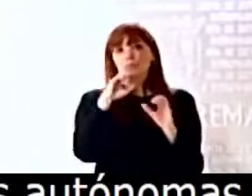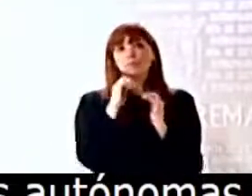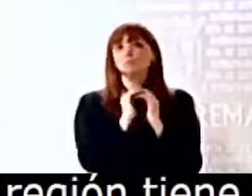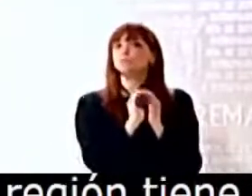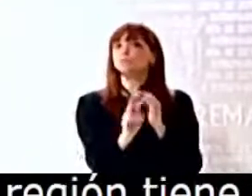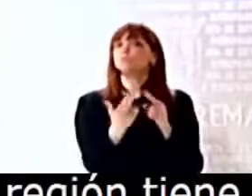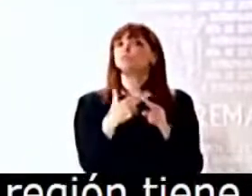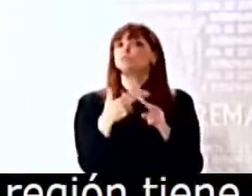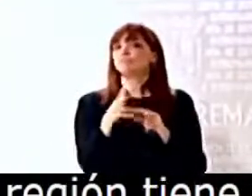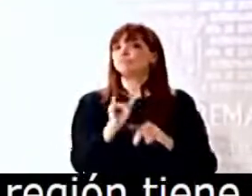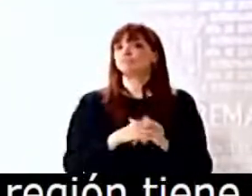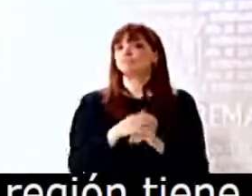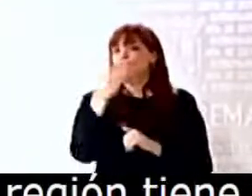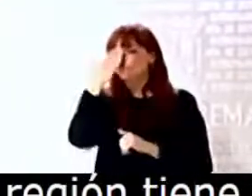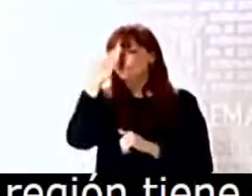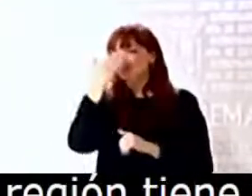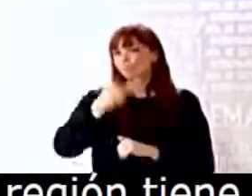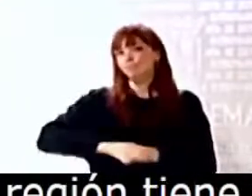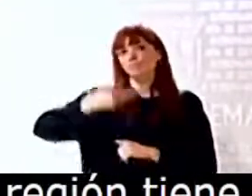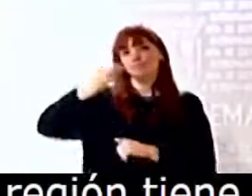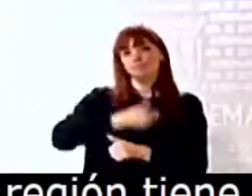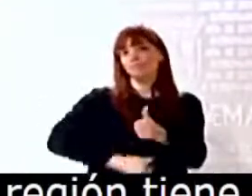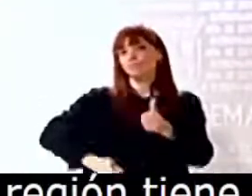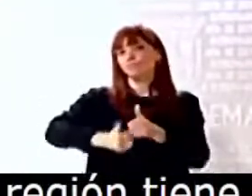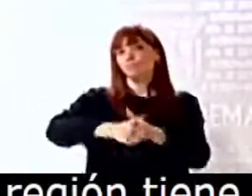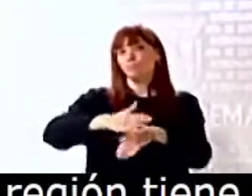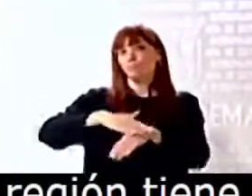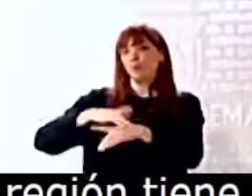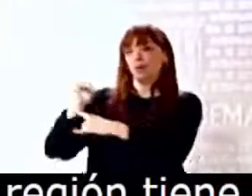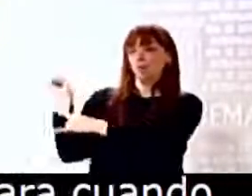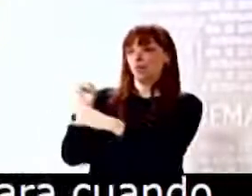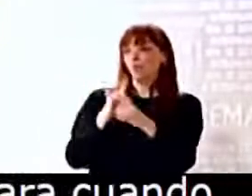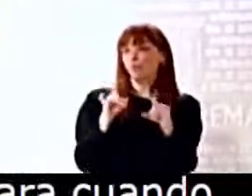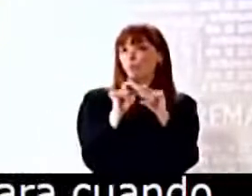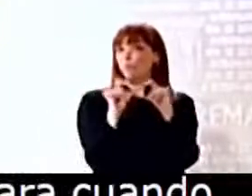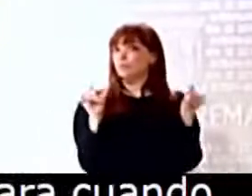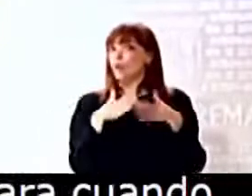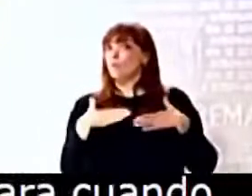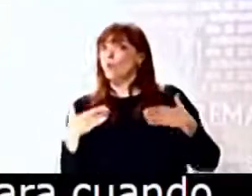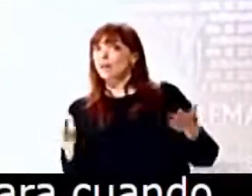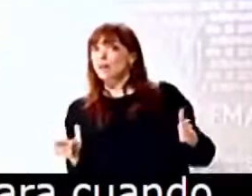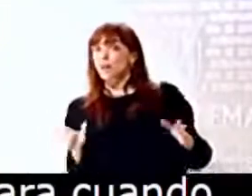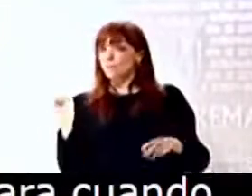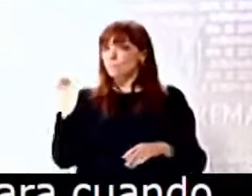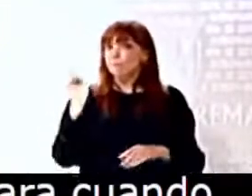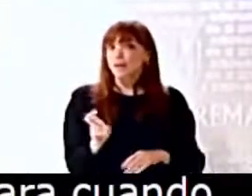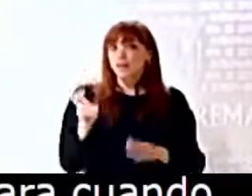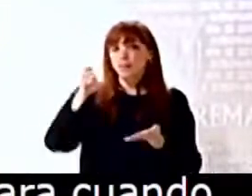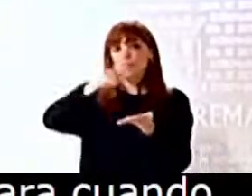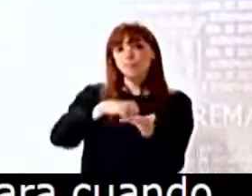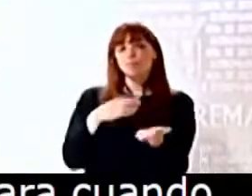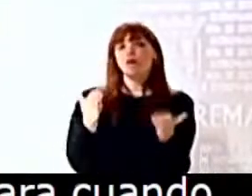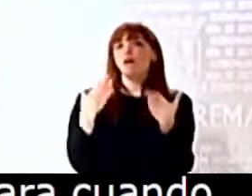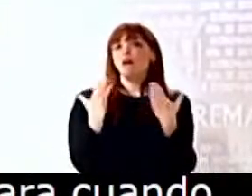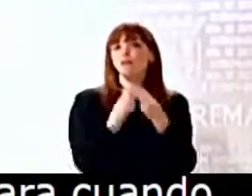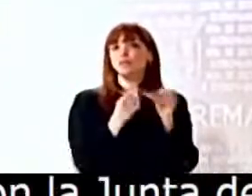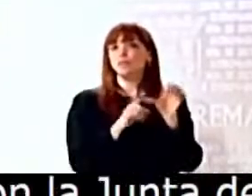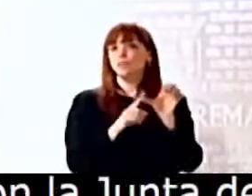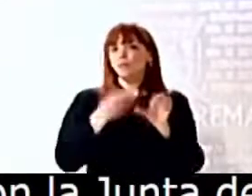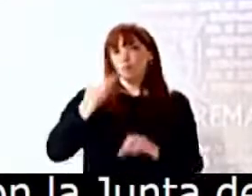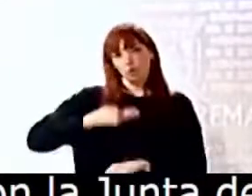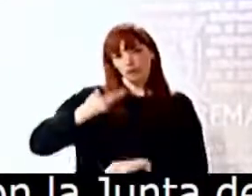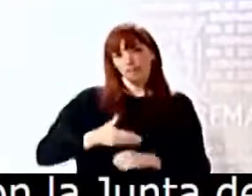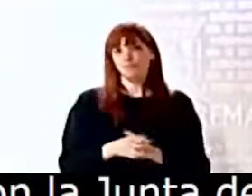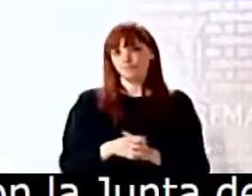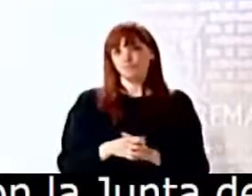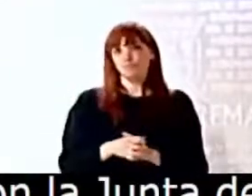política. Y eso es fundamental para cuando viene cualquier tipo de inversor a hablar con la Junta de Extremadura.